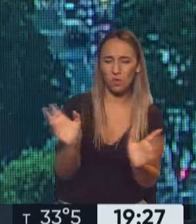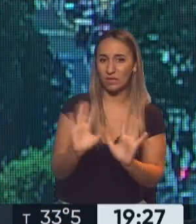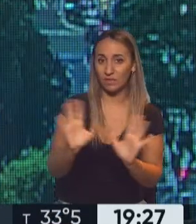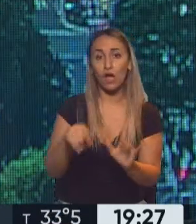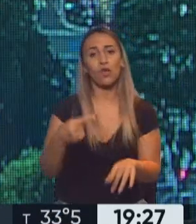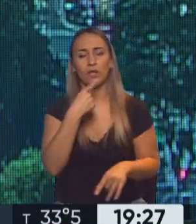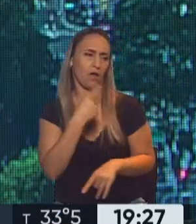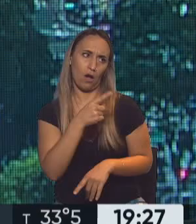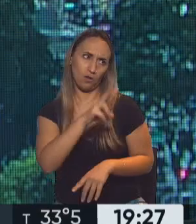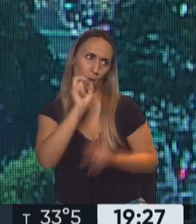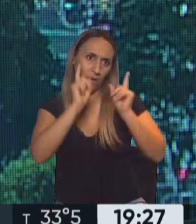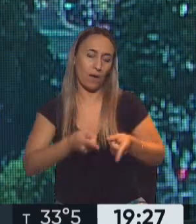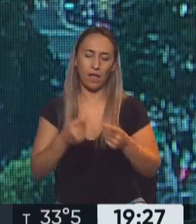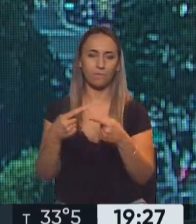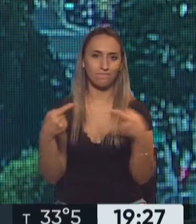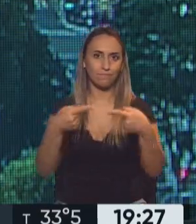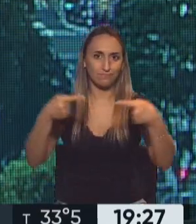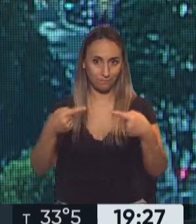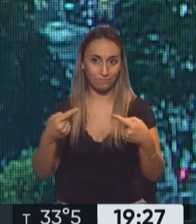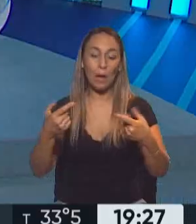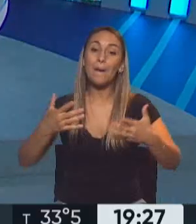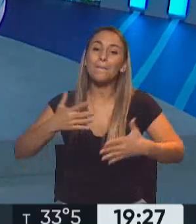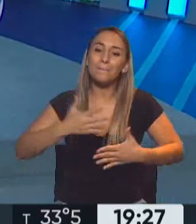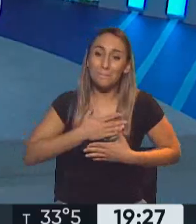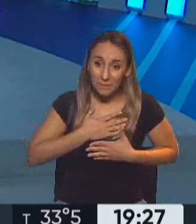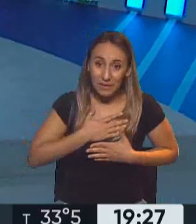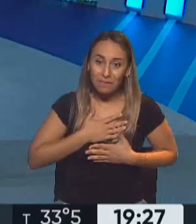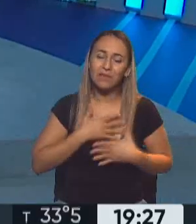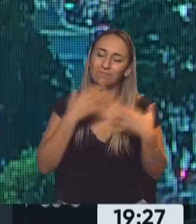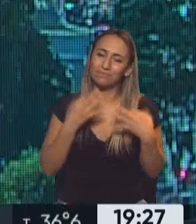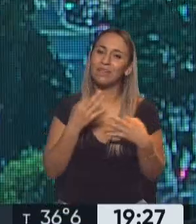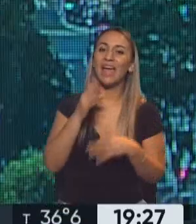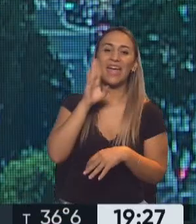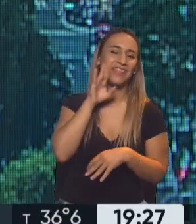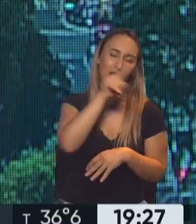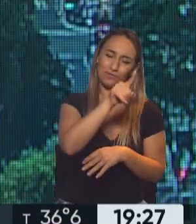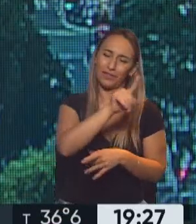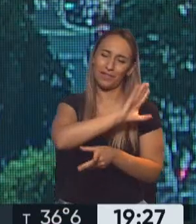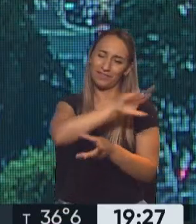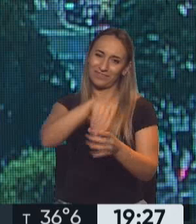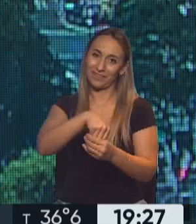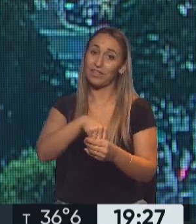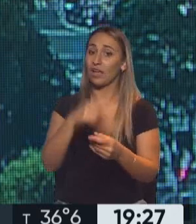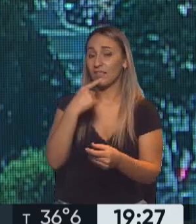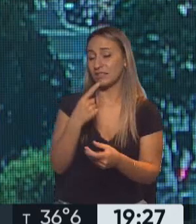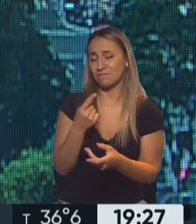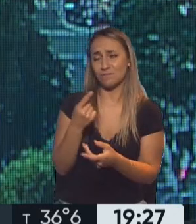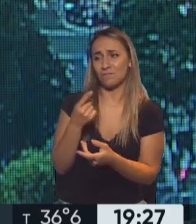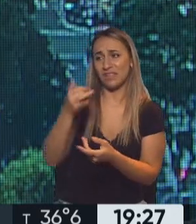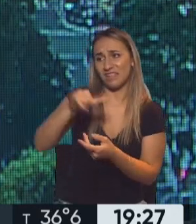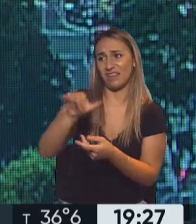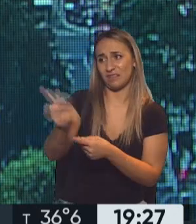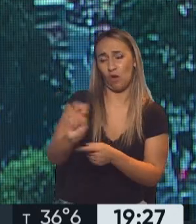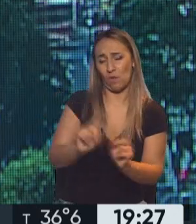que no. Bueno, yo apuesto lo que quieras que Estados Unidos está de repente dentro de los que dicen que no. Y sobre